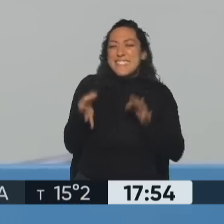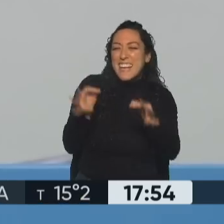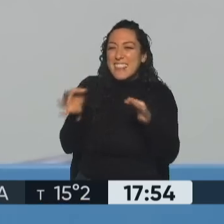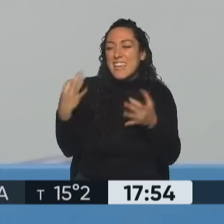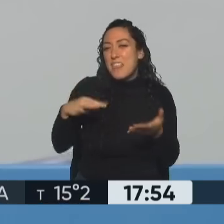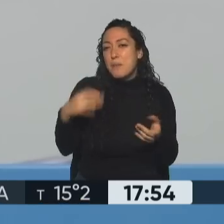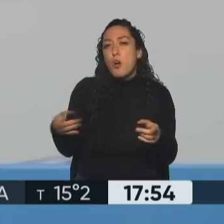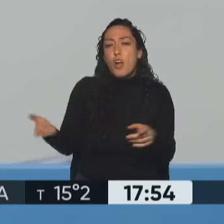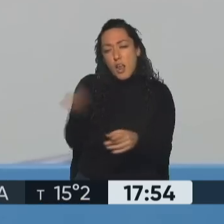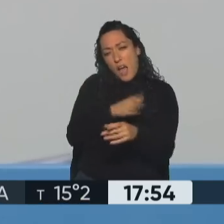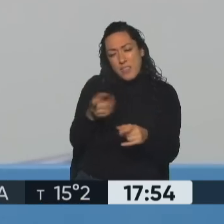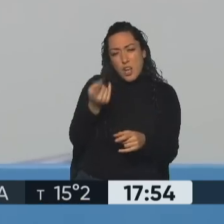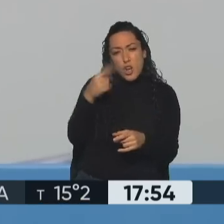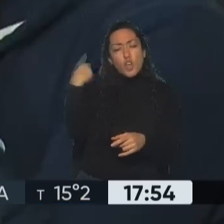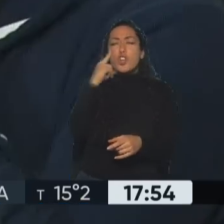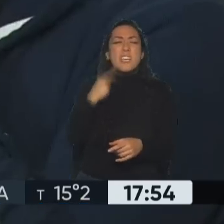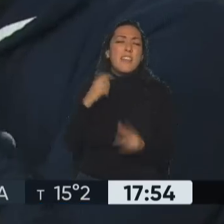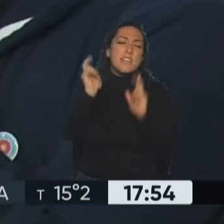decía el otro día, entre otras cosas,